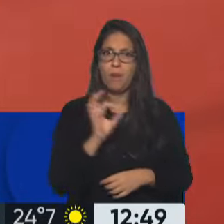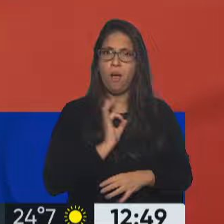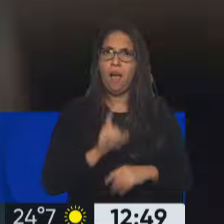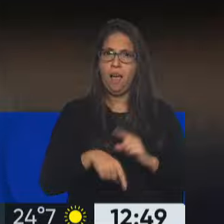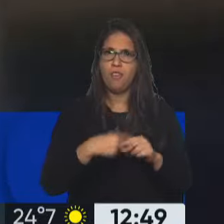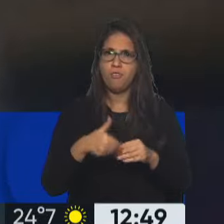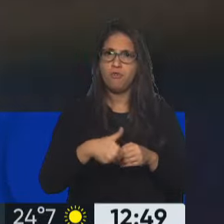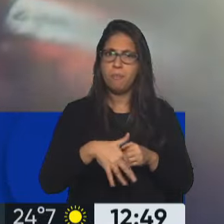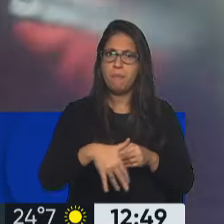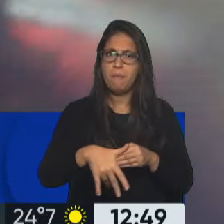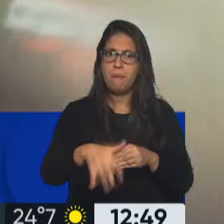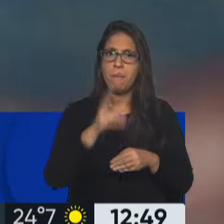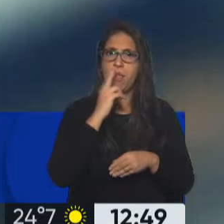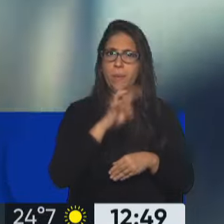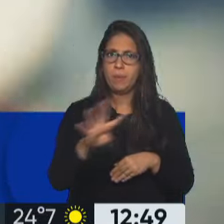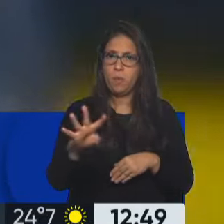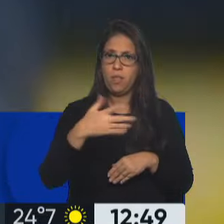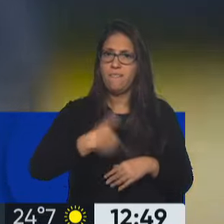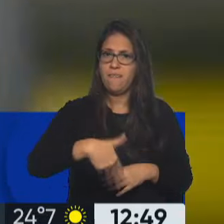2024, esa es la frase que utiliza